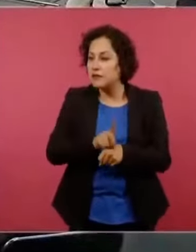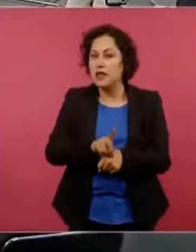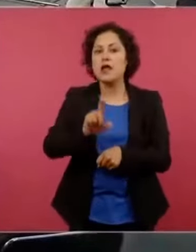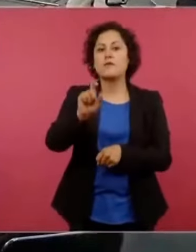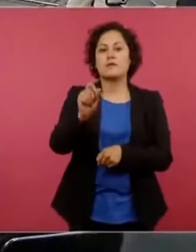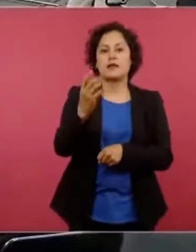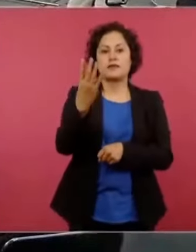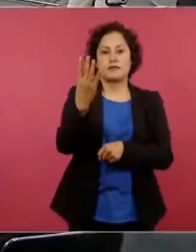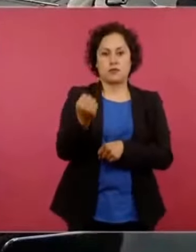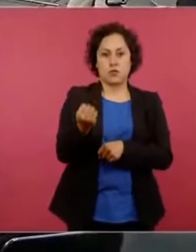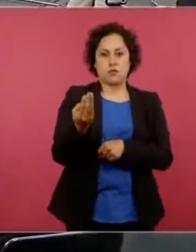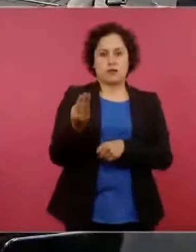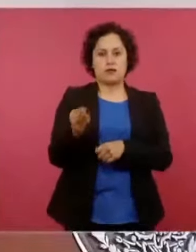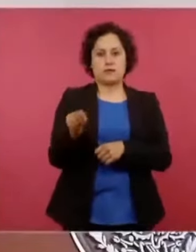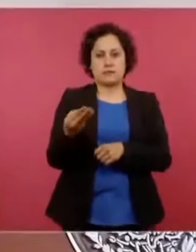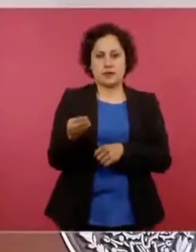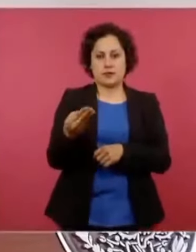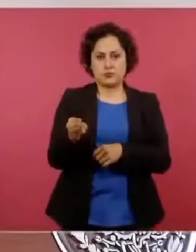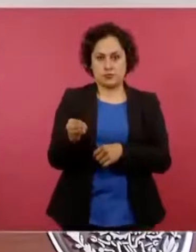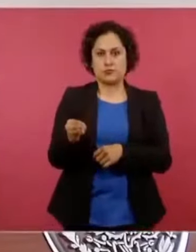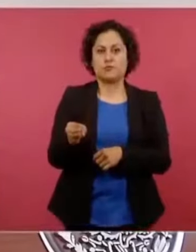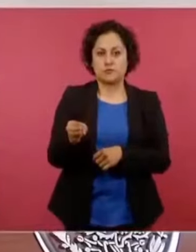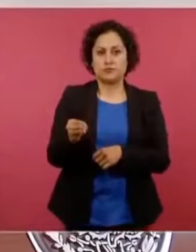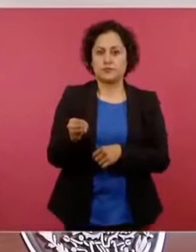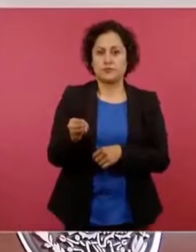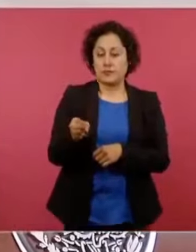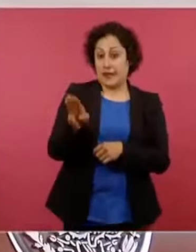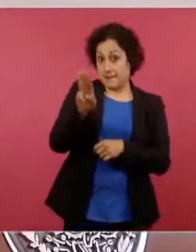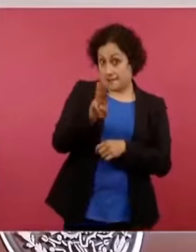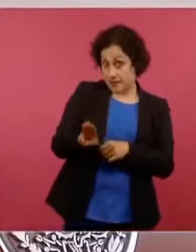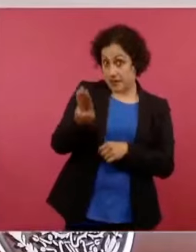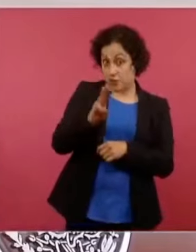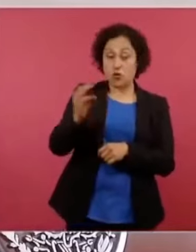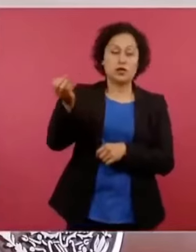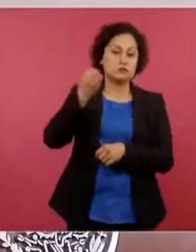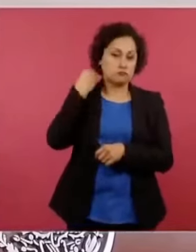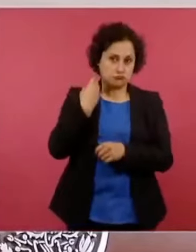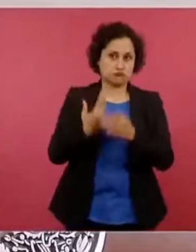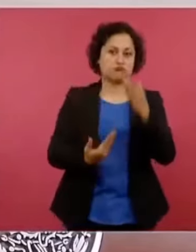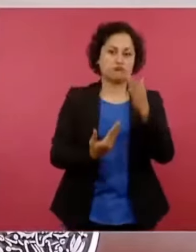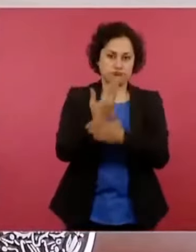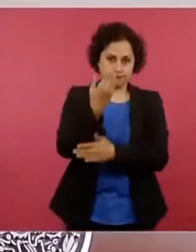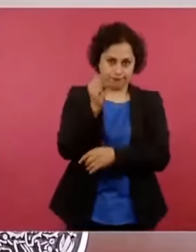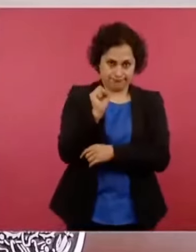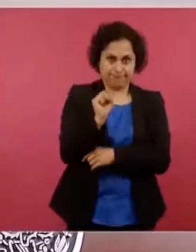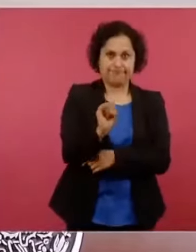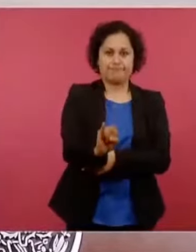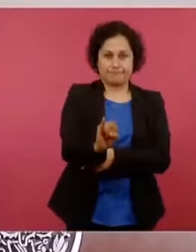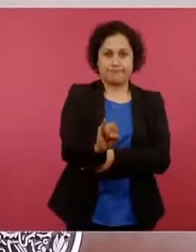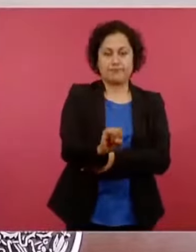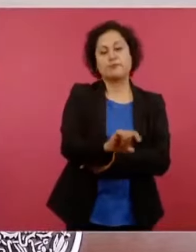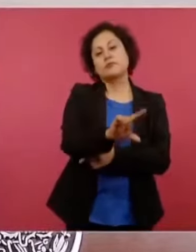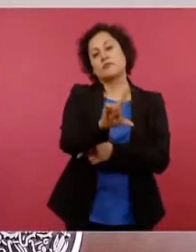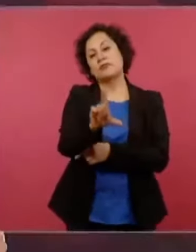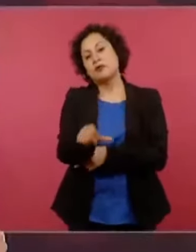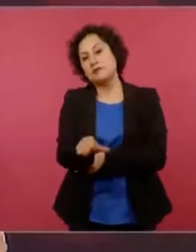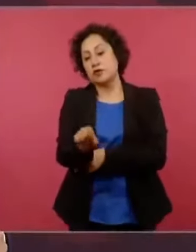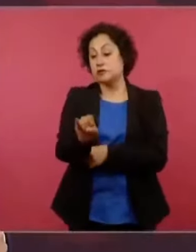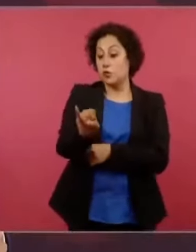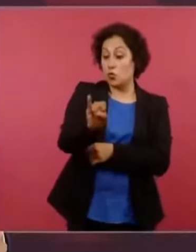29. Bueno, entonces, vamos a tener conferencia ese día, el miércoles, pero ya no el